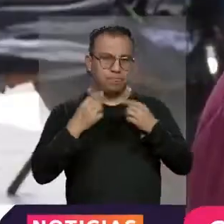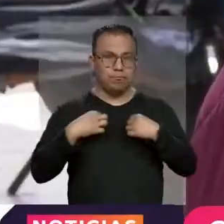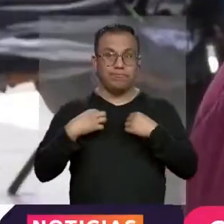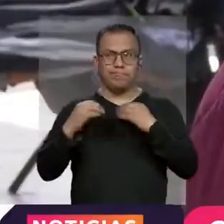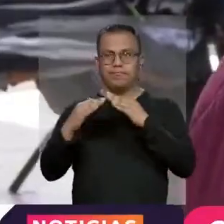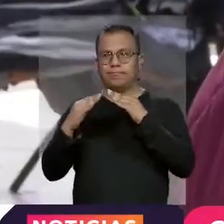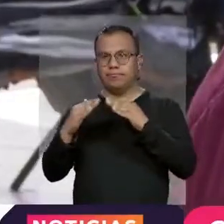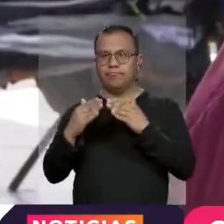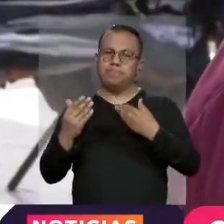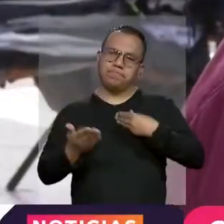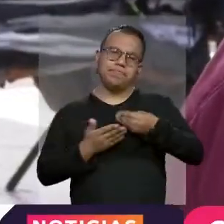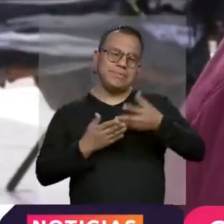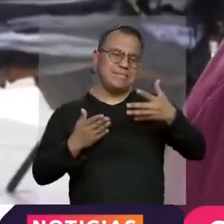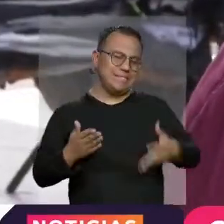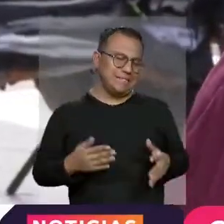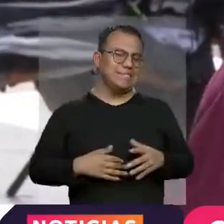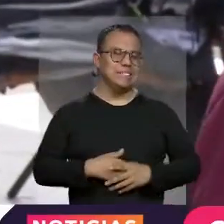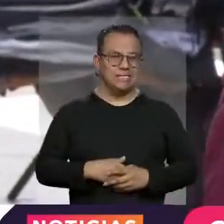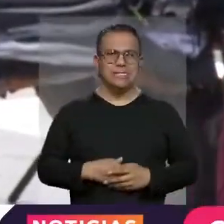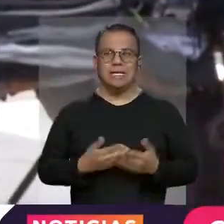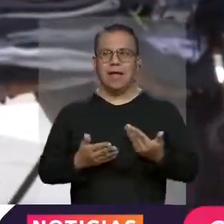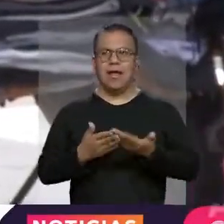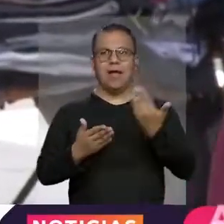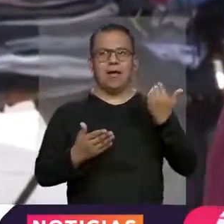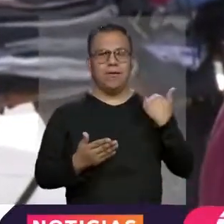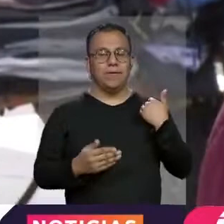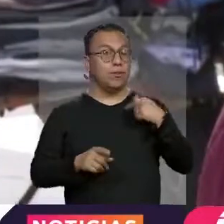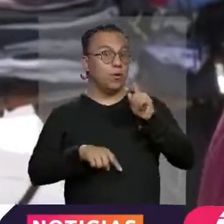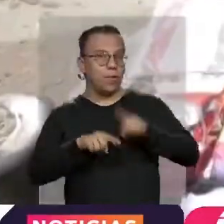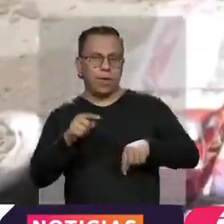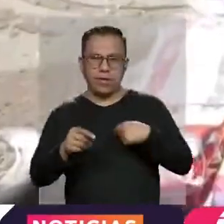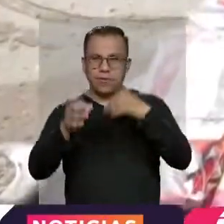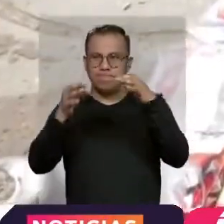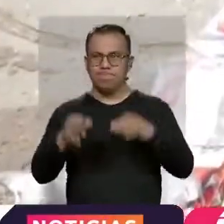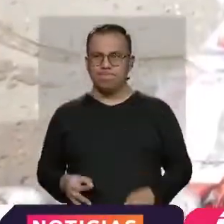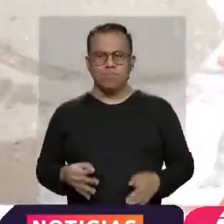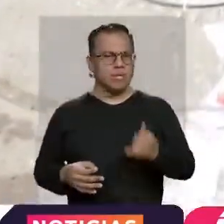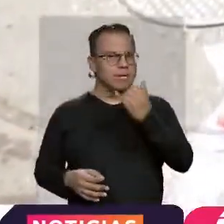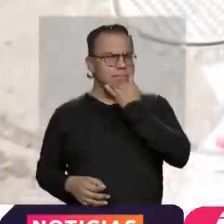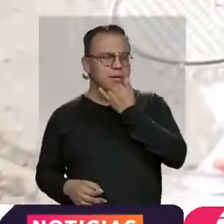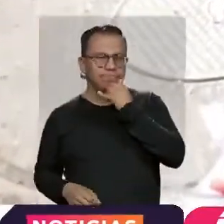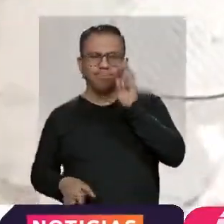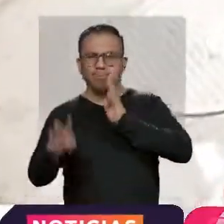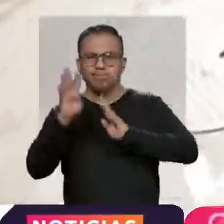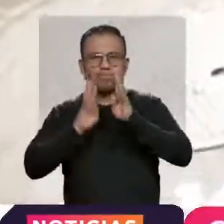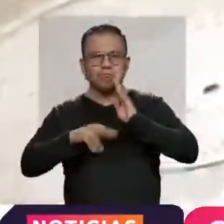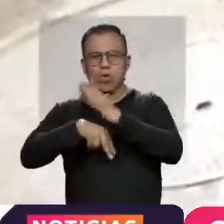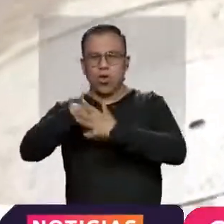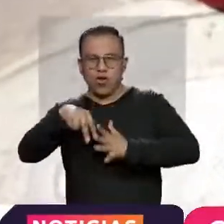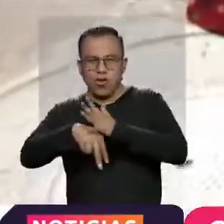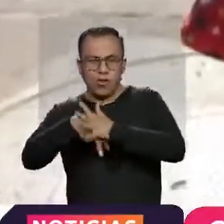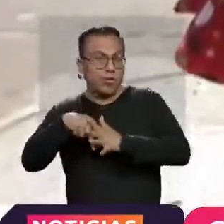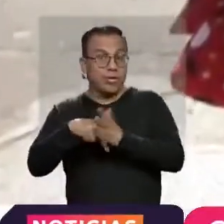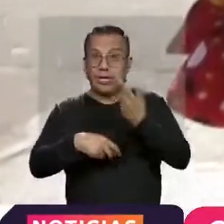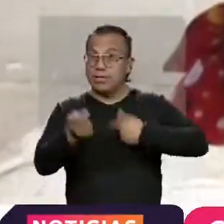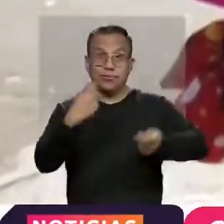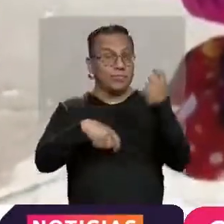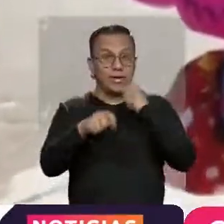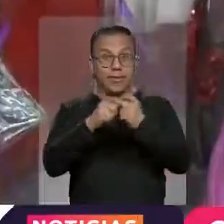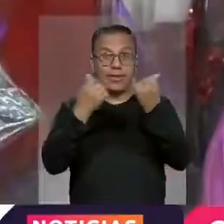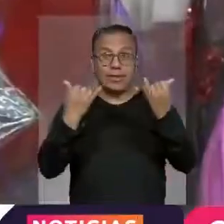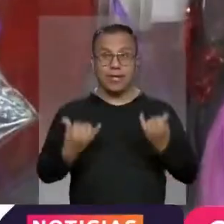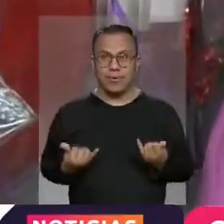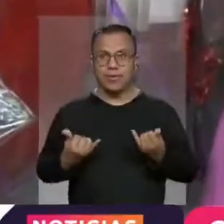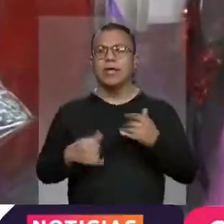¿no? Un poquito caro, porque de antes y no lo he podido conseguir bien. ¿Pero qué pasa con los disfraces y productos que no logran vender en esta